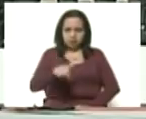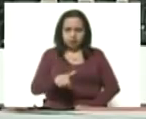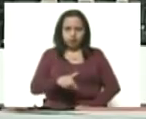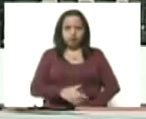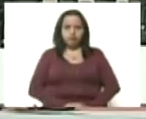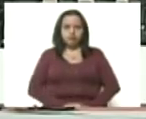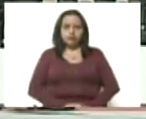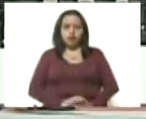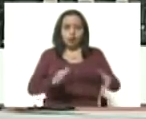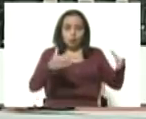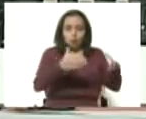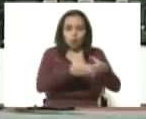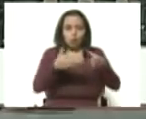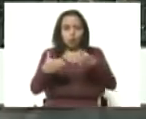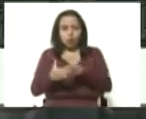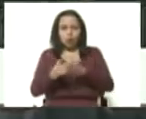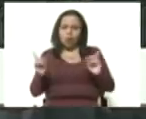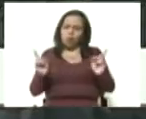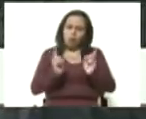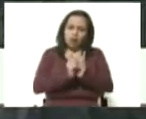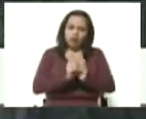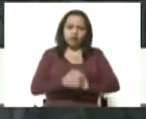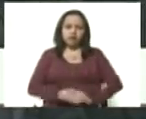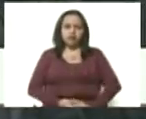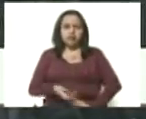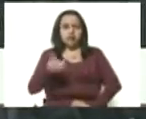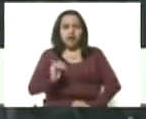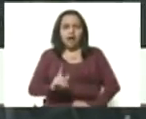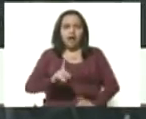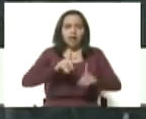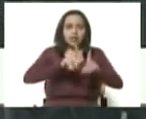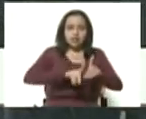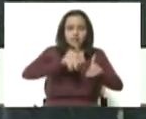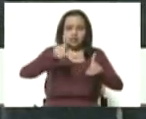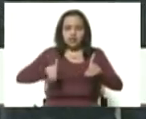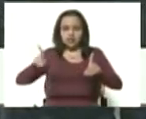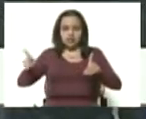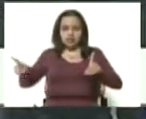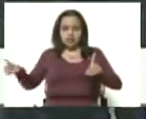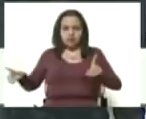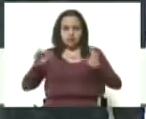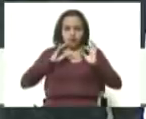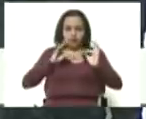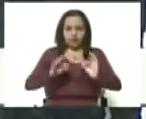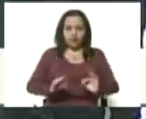un grupo reducido, guardando el distanciamiento físico